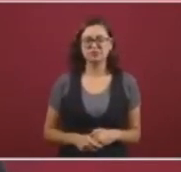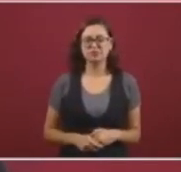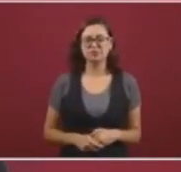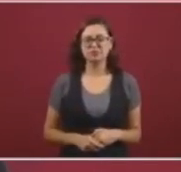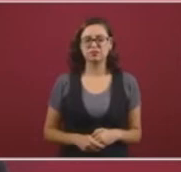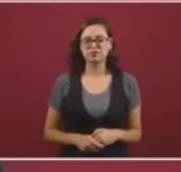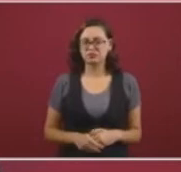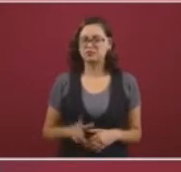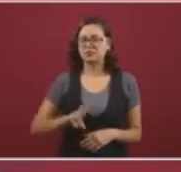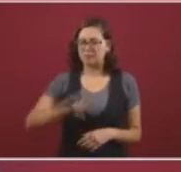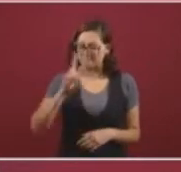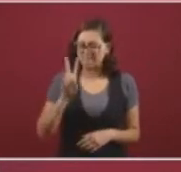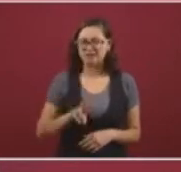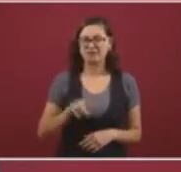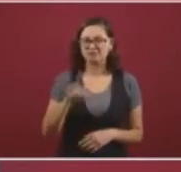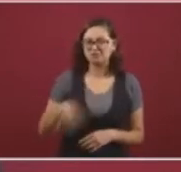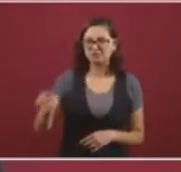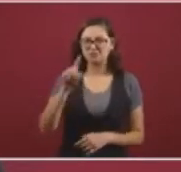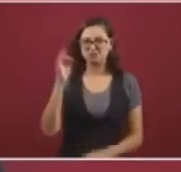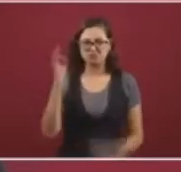Va a ser muy difícil para los jueces,